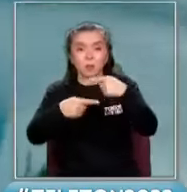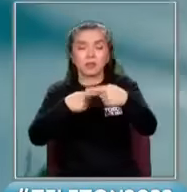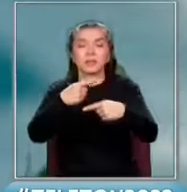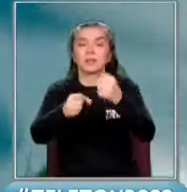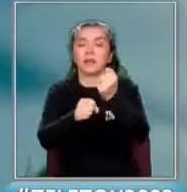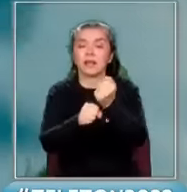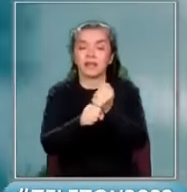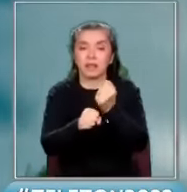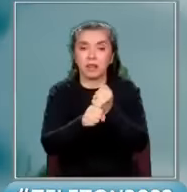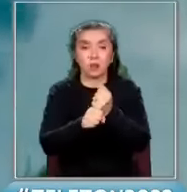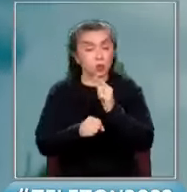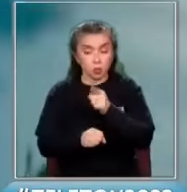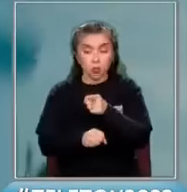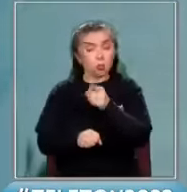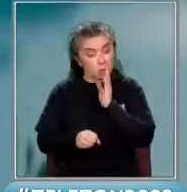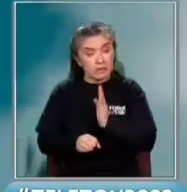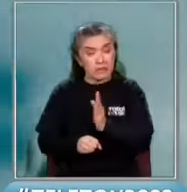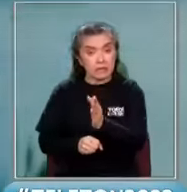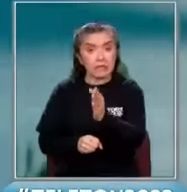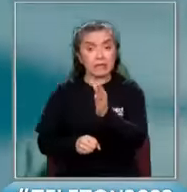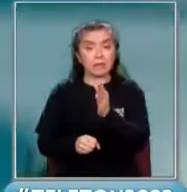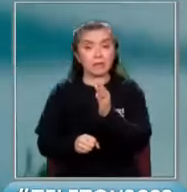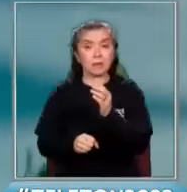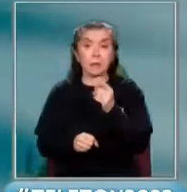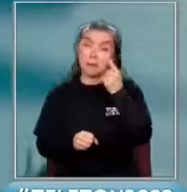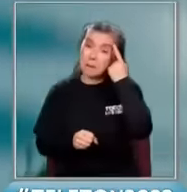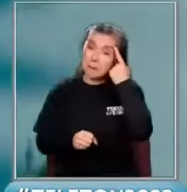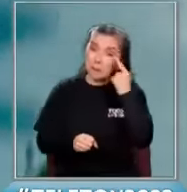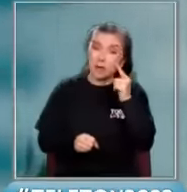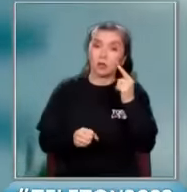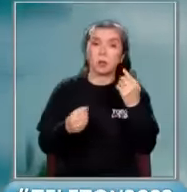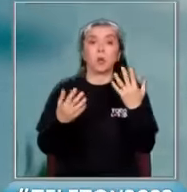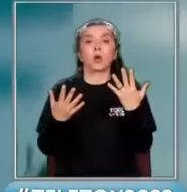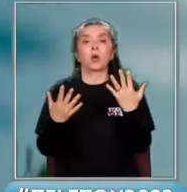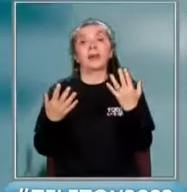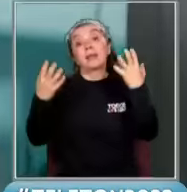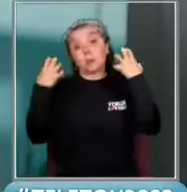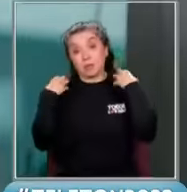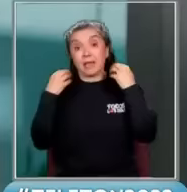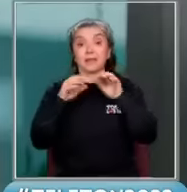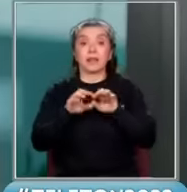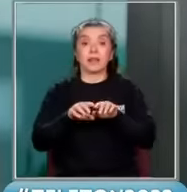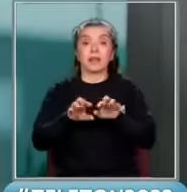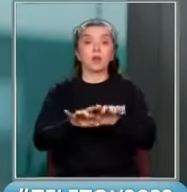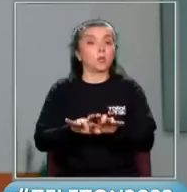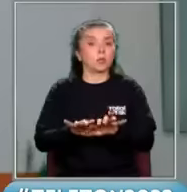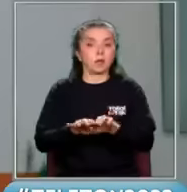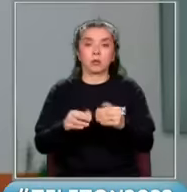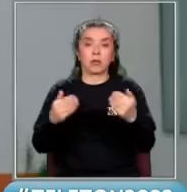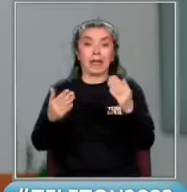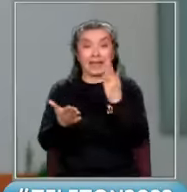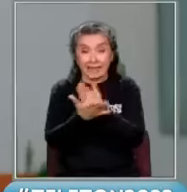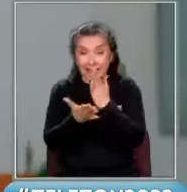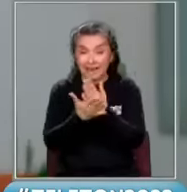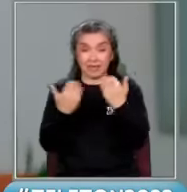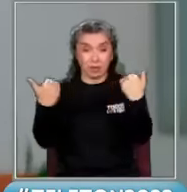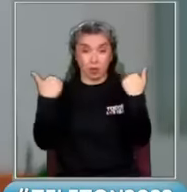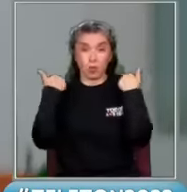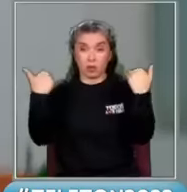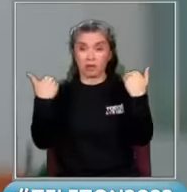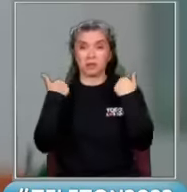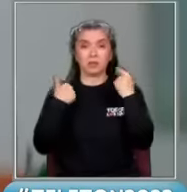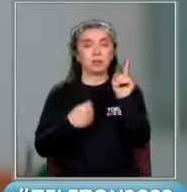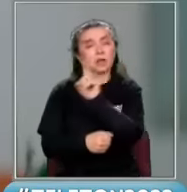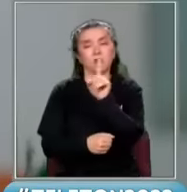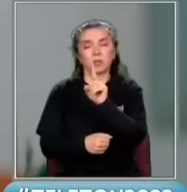me dijeron que iba a seguir trabajando ahí, pero que tenía que estar como a cargo del laboratorio de computación. Clase de educación física, no. En la noche me